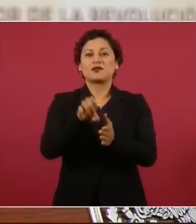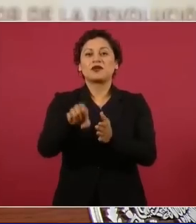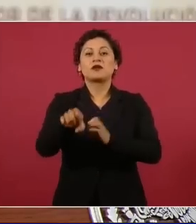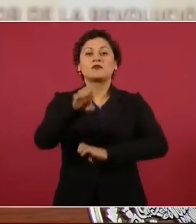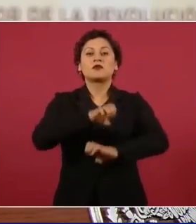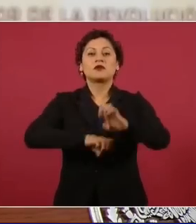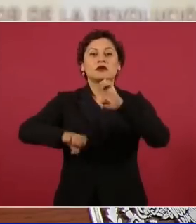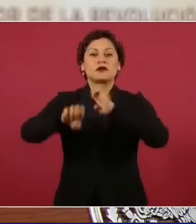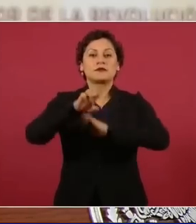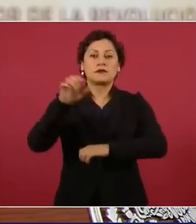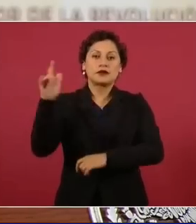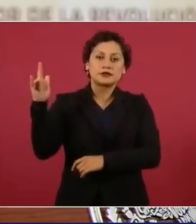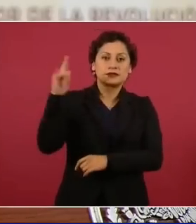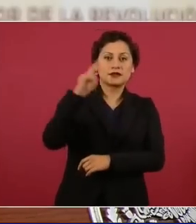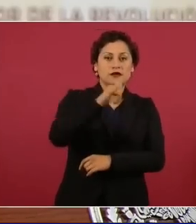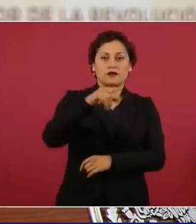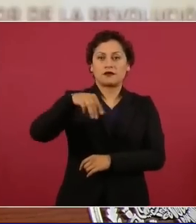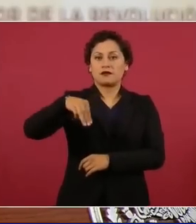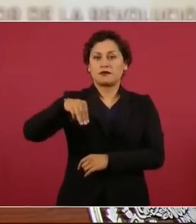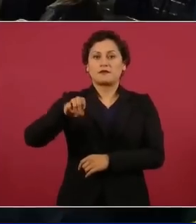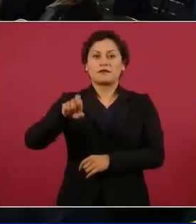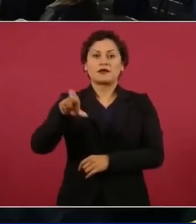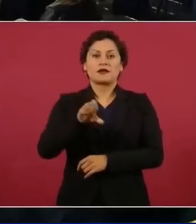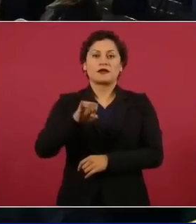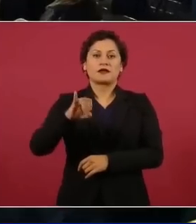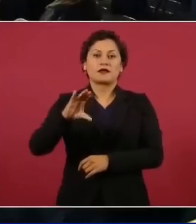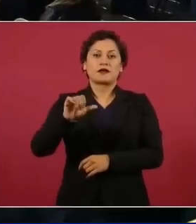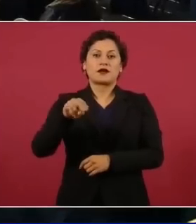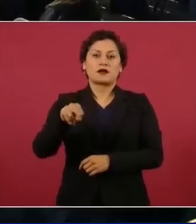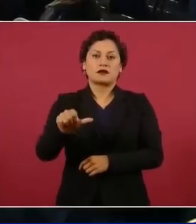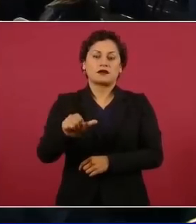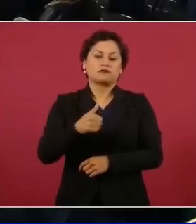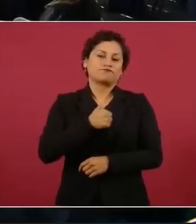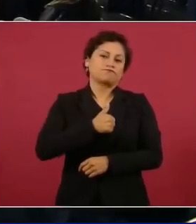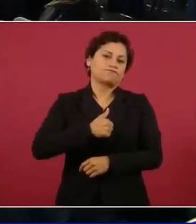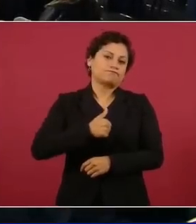lamentable y vamos a seguir ayudando en todo lo que podamos. Nada más para complementar, como